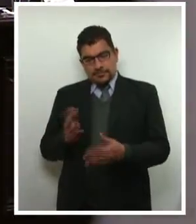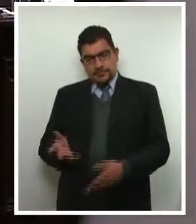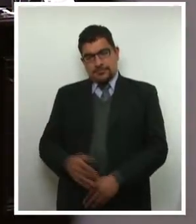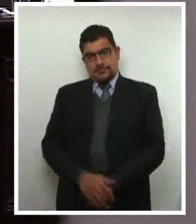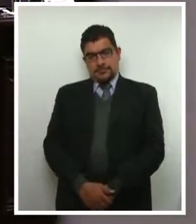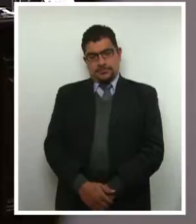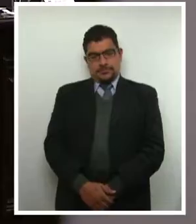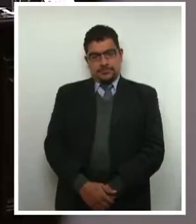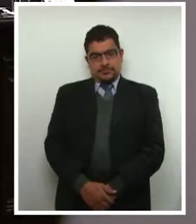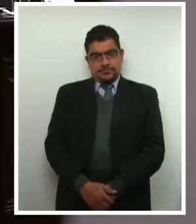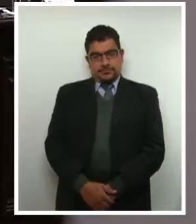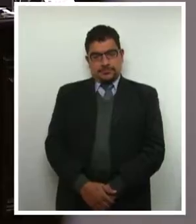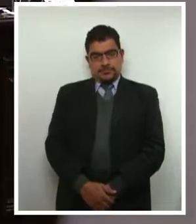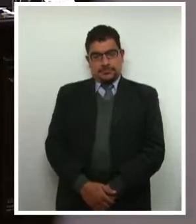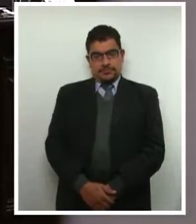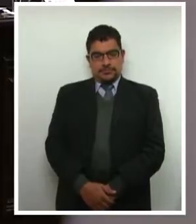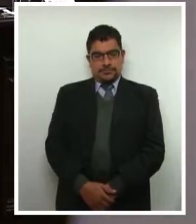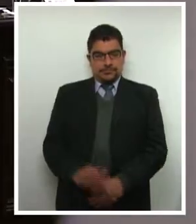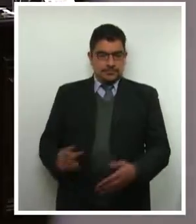las... Es la